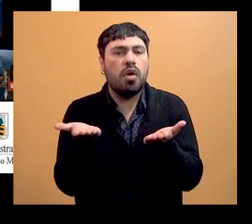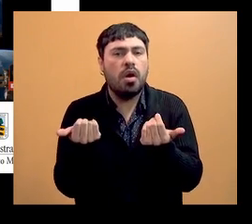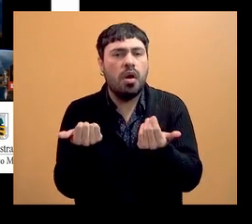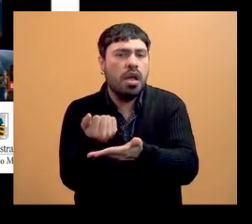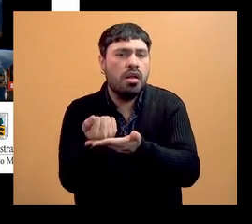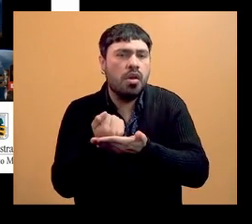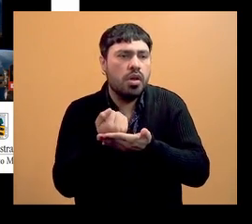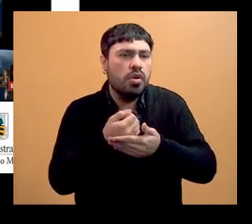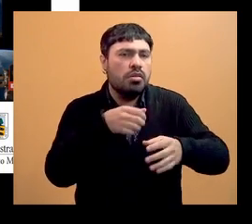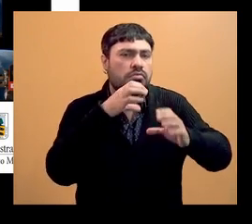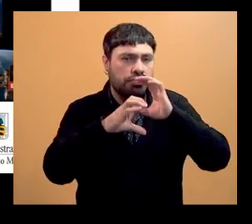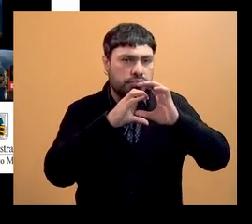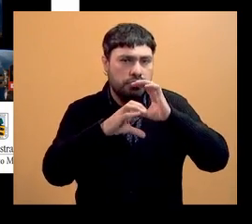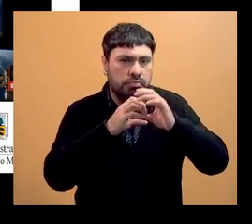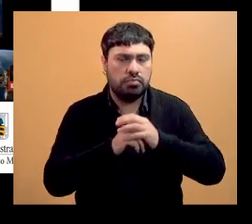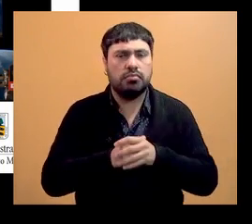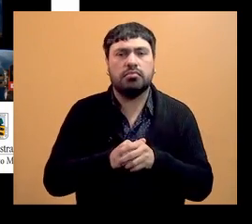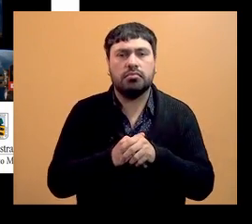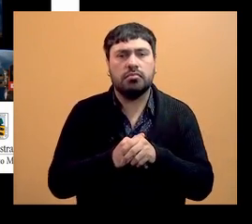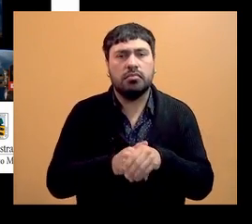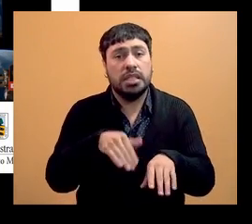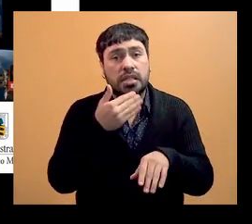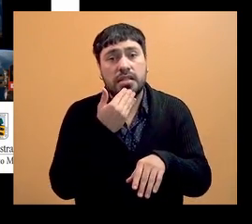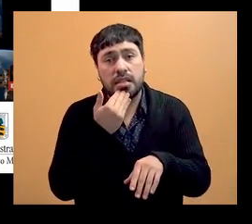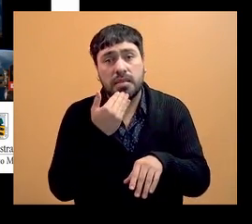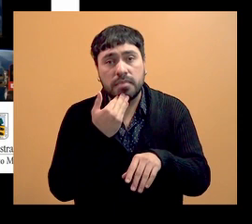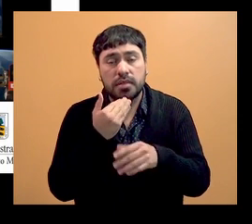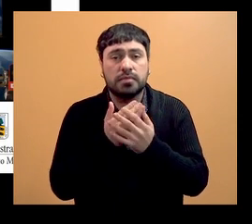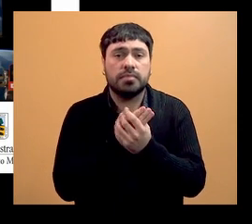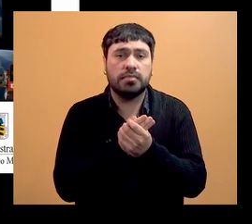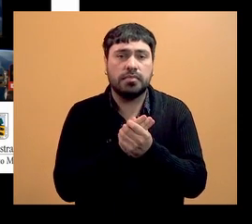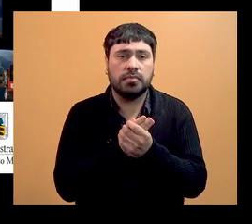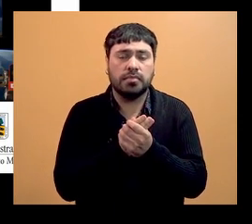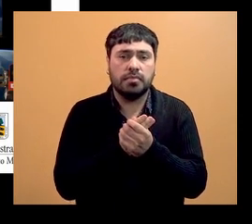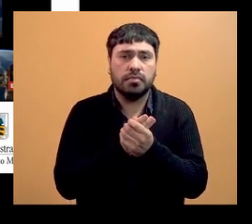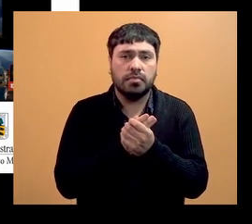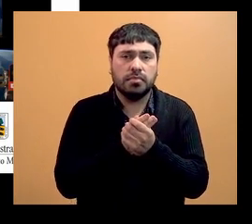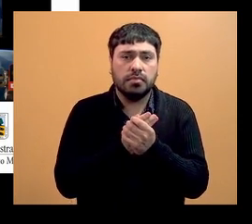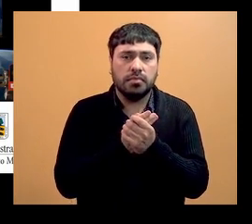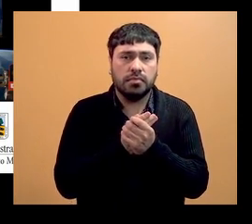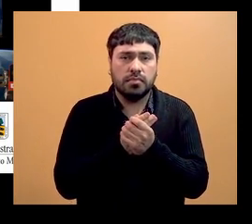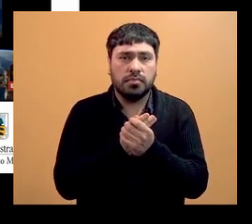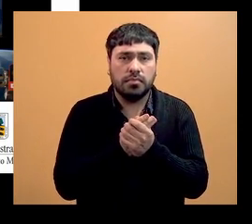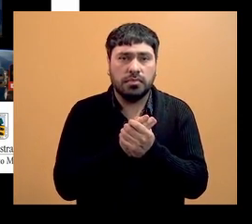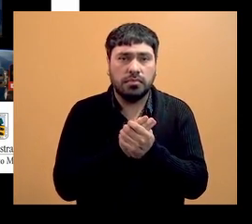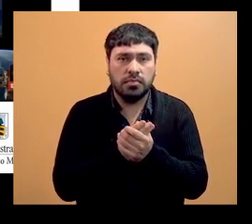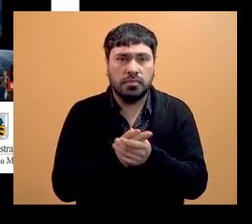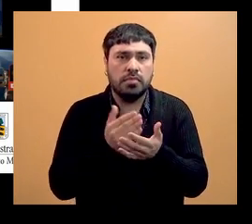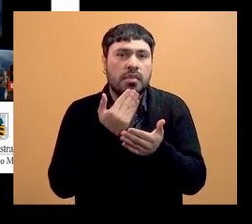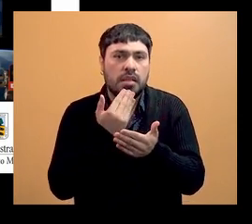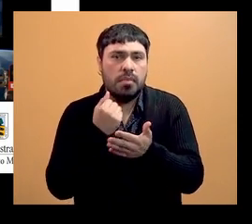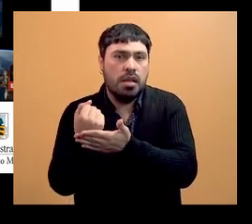de medición remota o de remote sensing, como se le conoce, que es medir cualquier tipo de cosa que podamos medir, básicamente desde